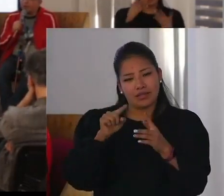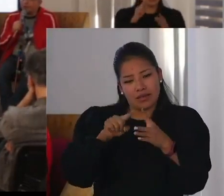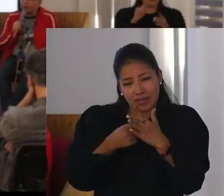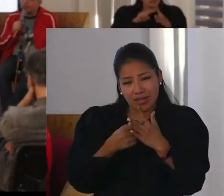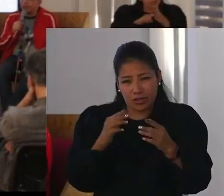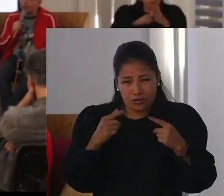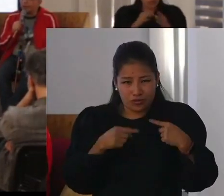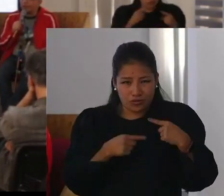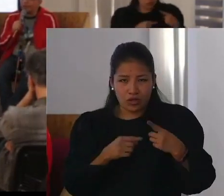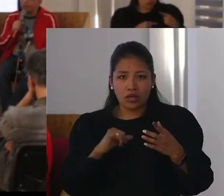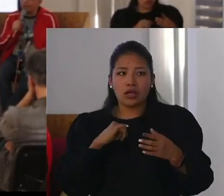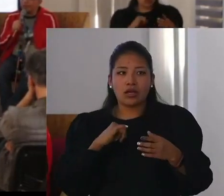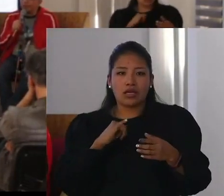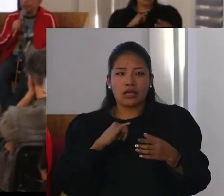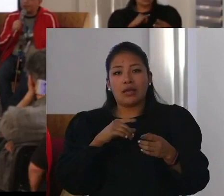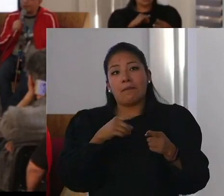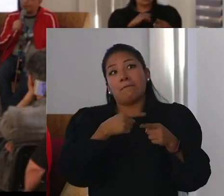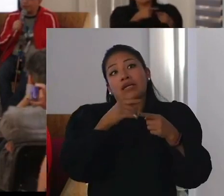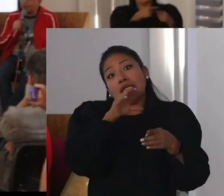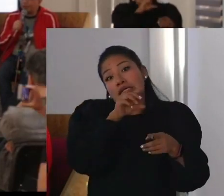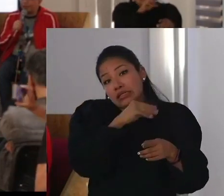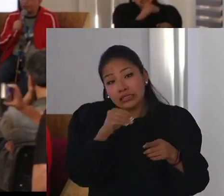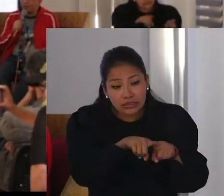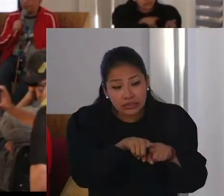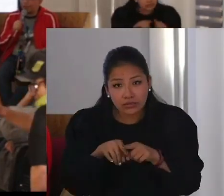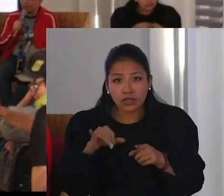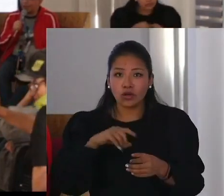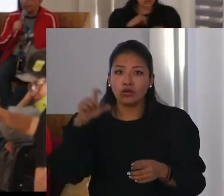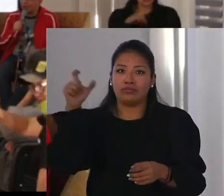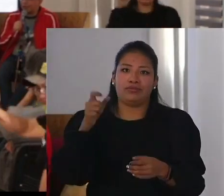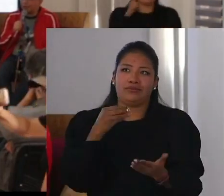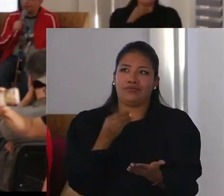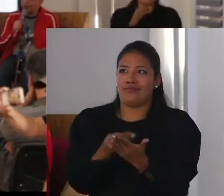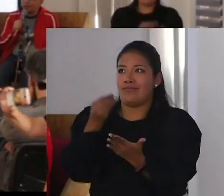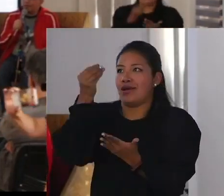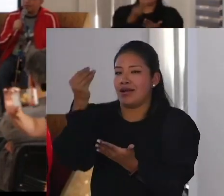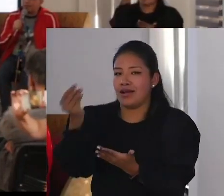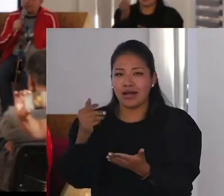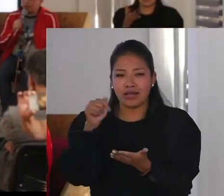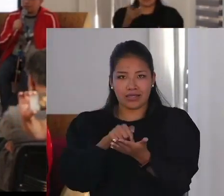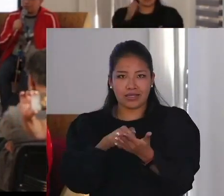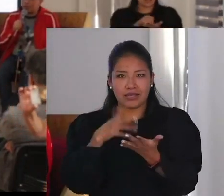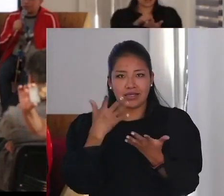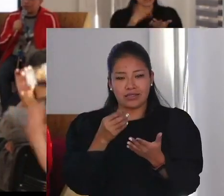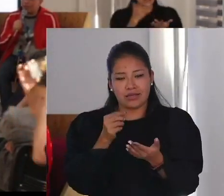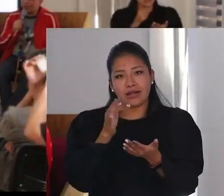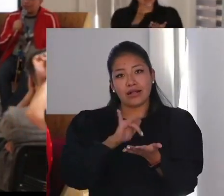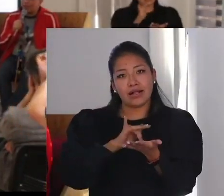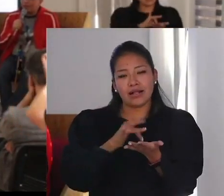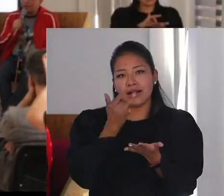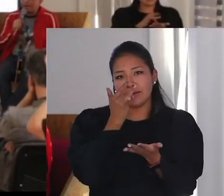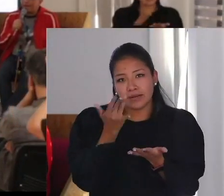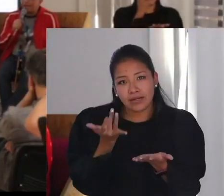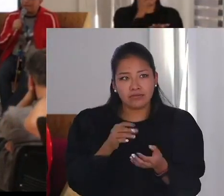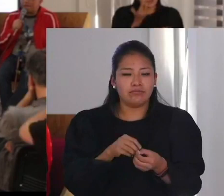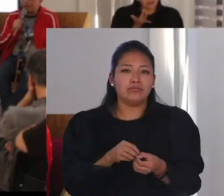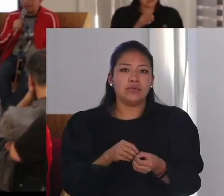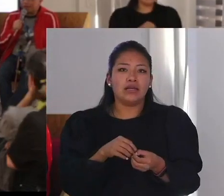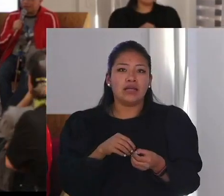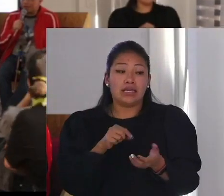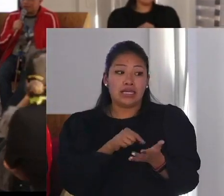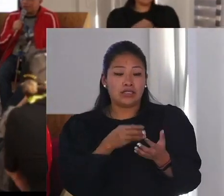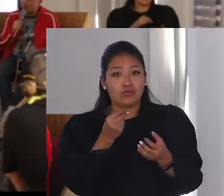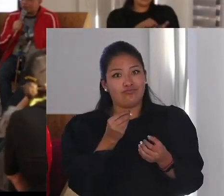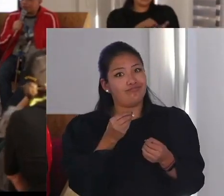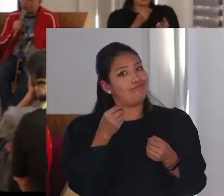o sea son es medicación carísima es un presupuesto muy grande y al Estado